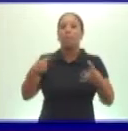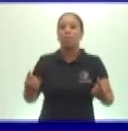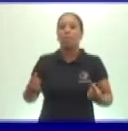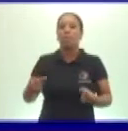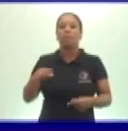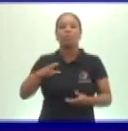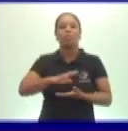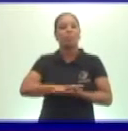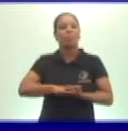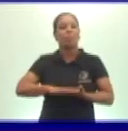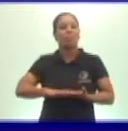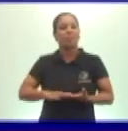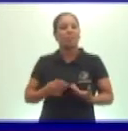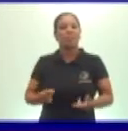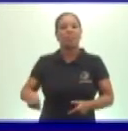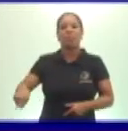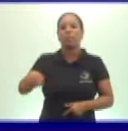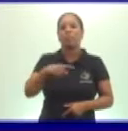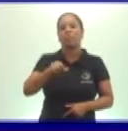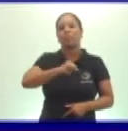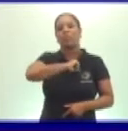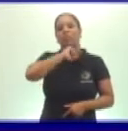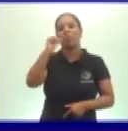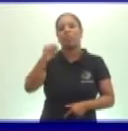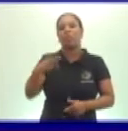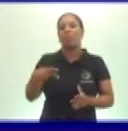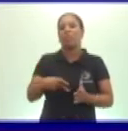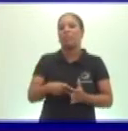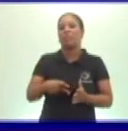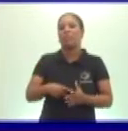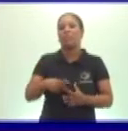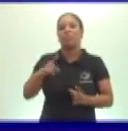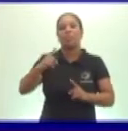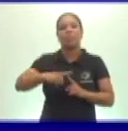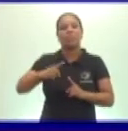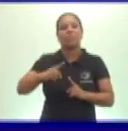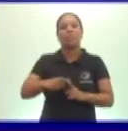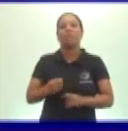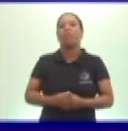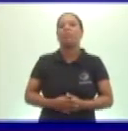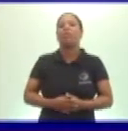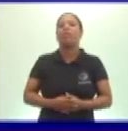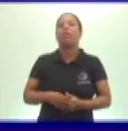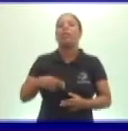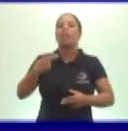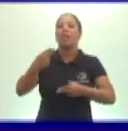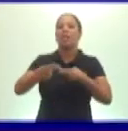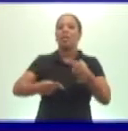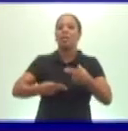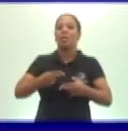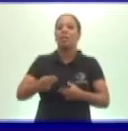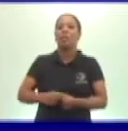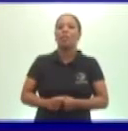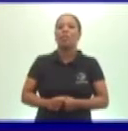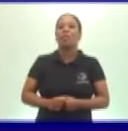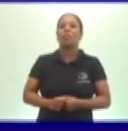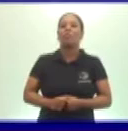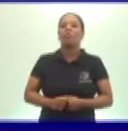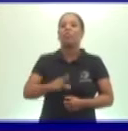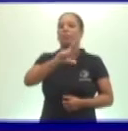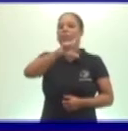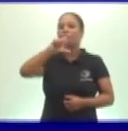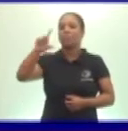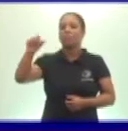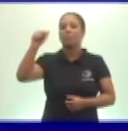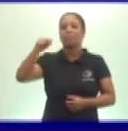nos permitirá que ustedes logren a través de una actividad independiente la elaboración de las definiciones de